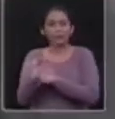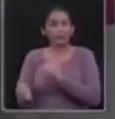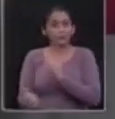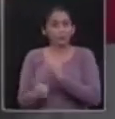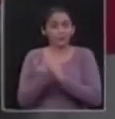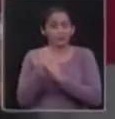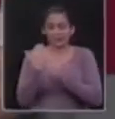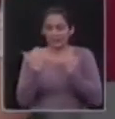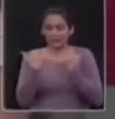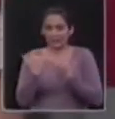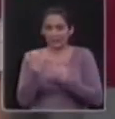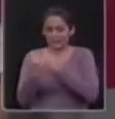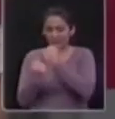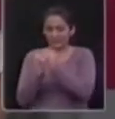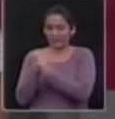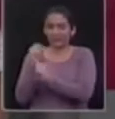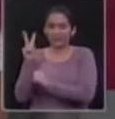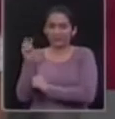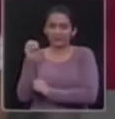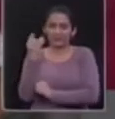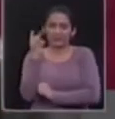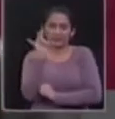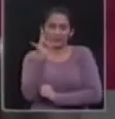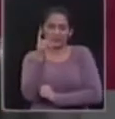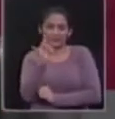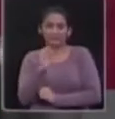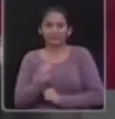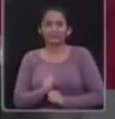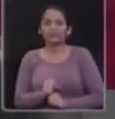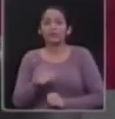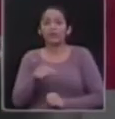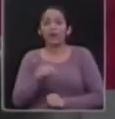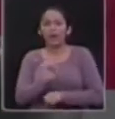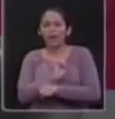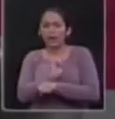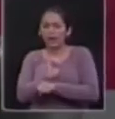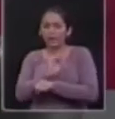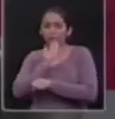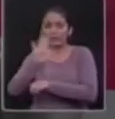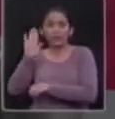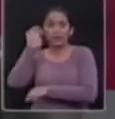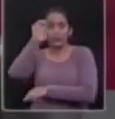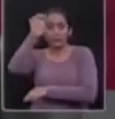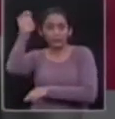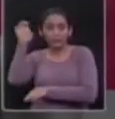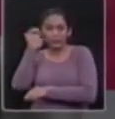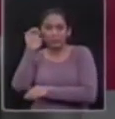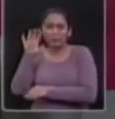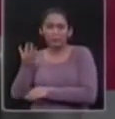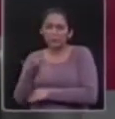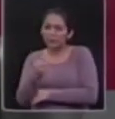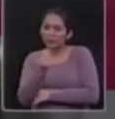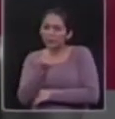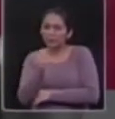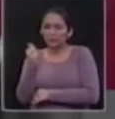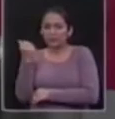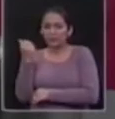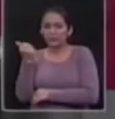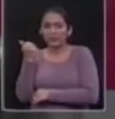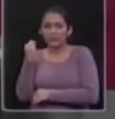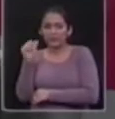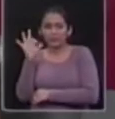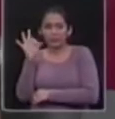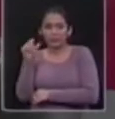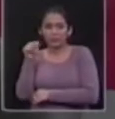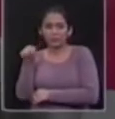Cabe destacar que los autos europeos tuvieron un espacio especial en este evento con precios desde $19,990. Nelly Aguiar nos